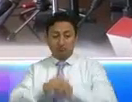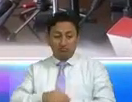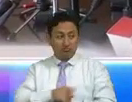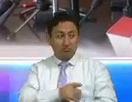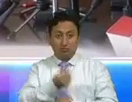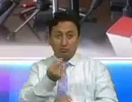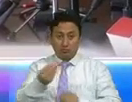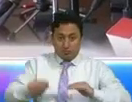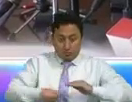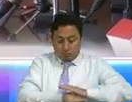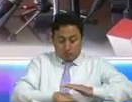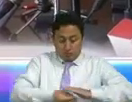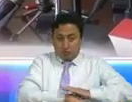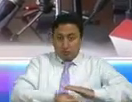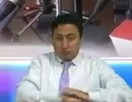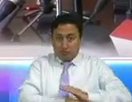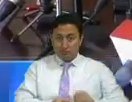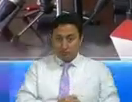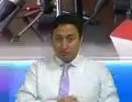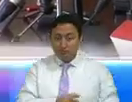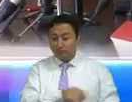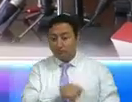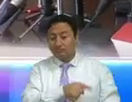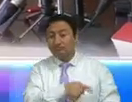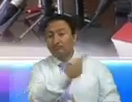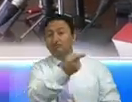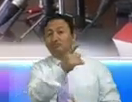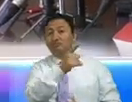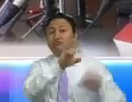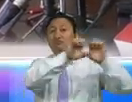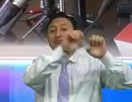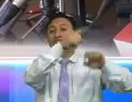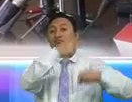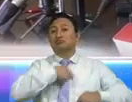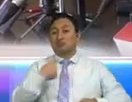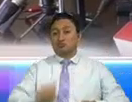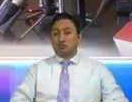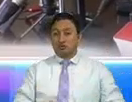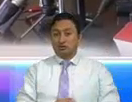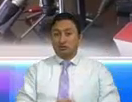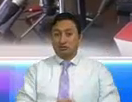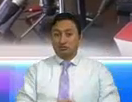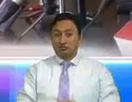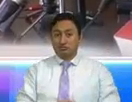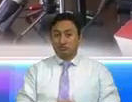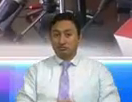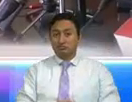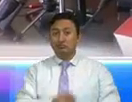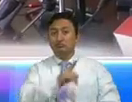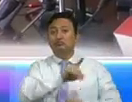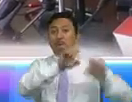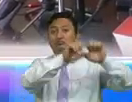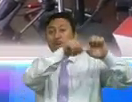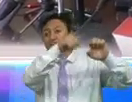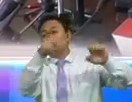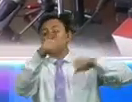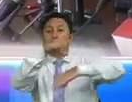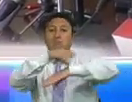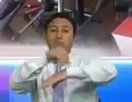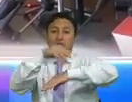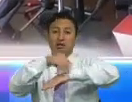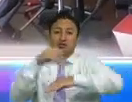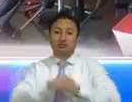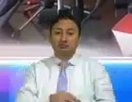estas fueron hacia china que es esta empresa de papel ésta a su vez fue a miami a